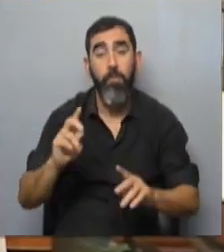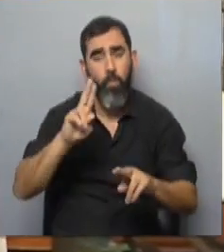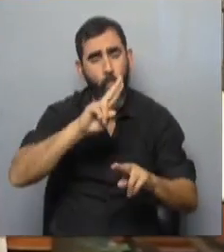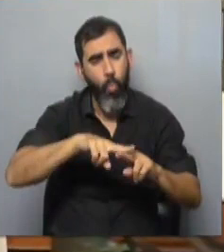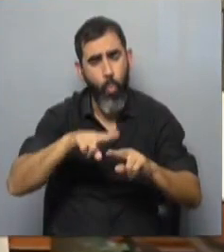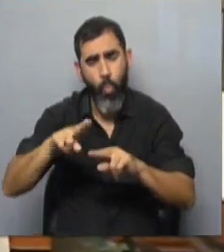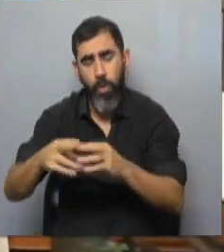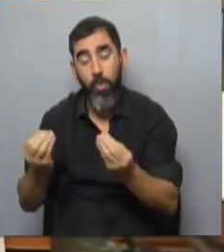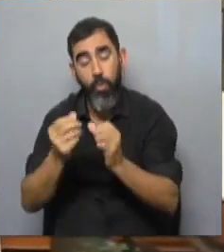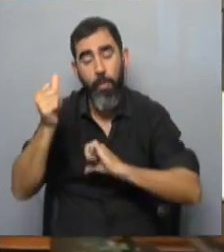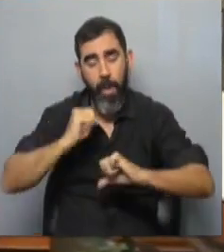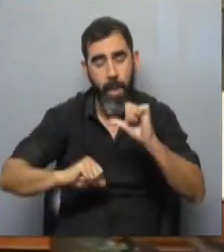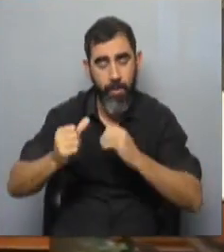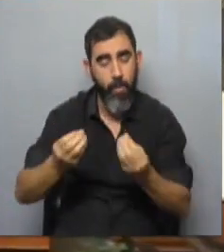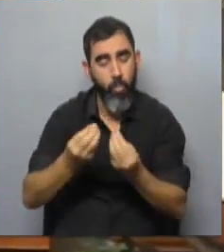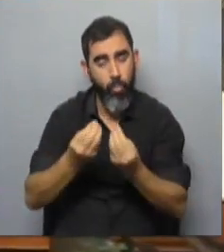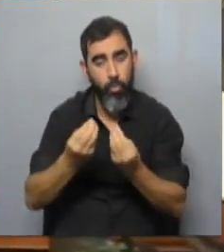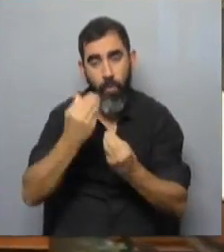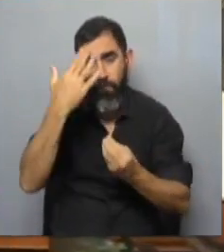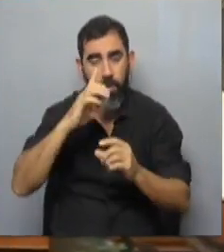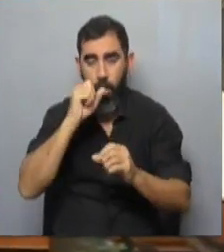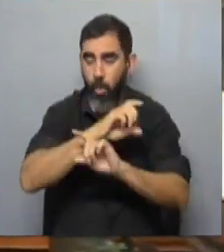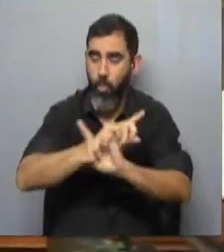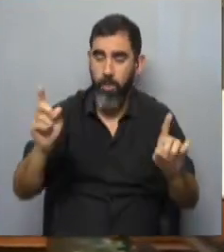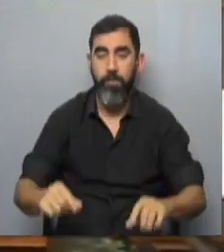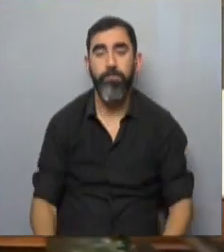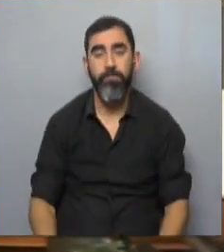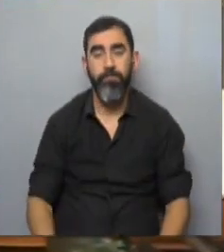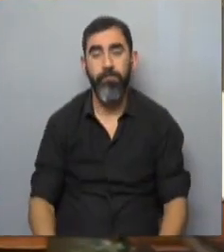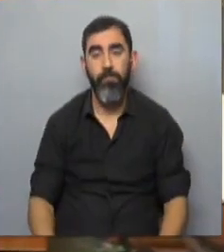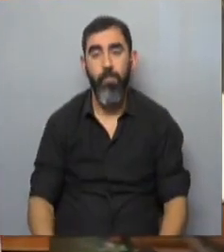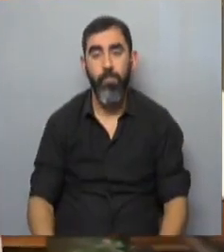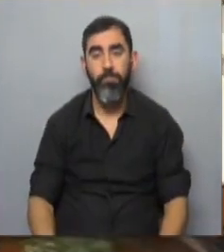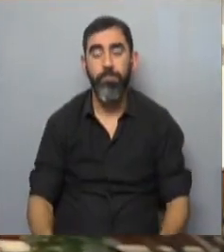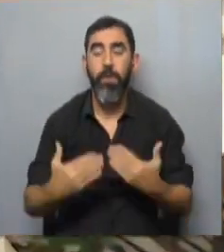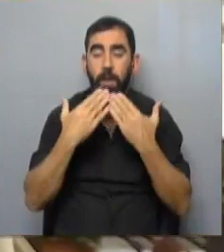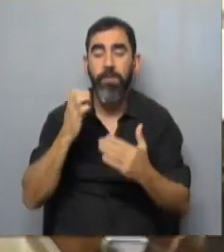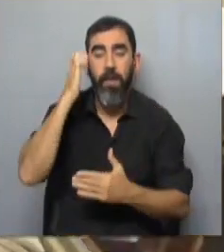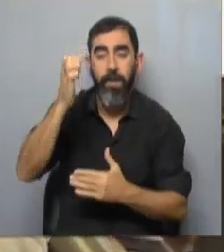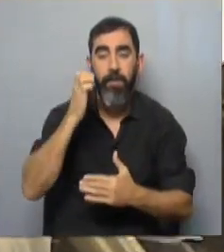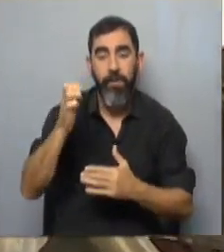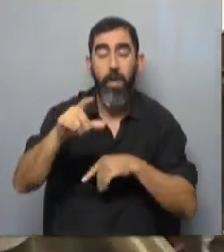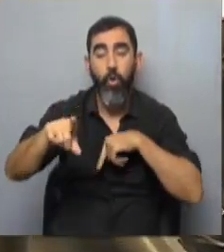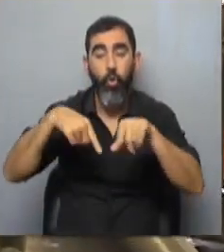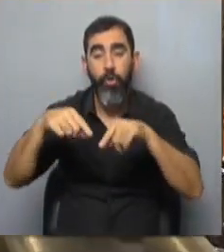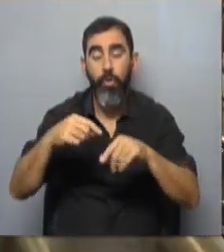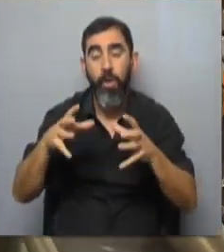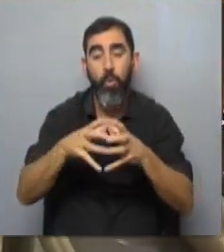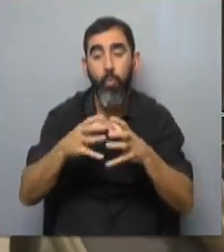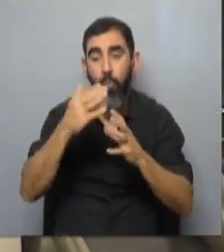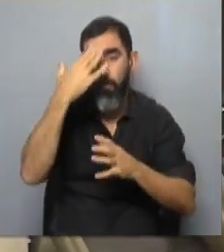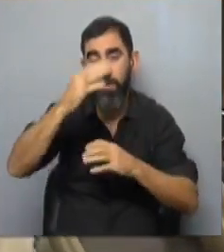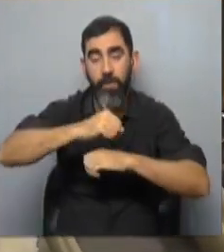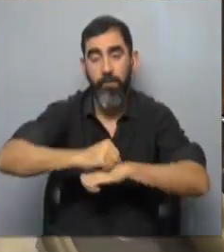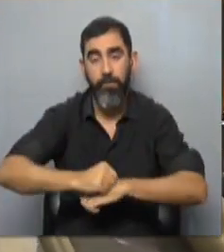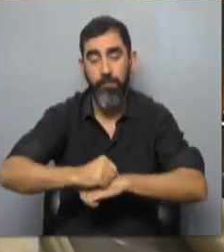muertes y heridas graves. Entonces, eso la bancada del Frente Amplio no lo va a tolerar. Agradecemos a la edila Patricia Soria, entonces coordinadora de la bancada del Frente